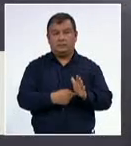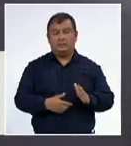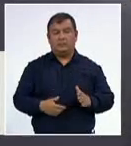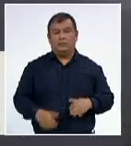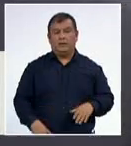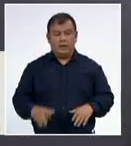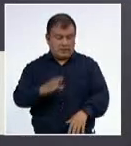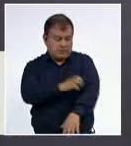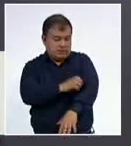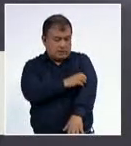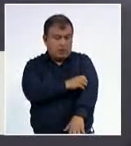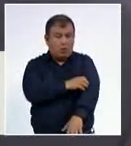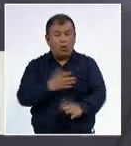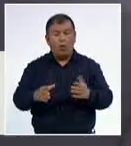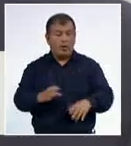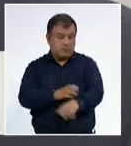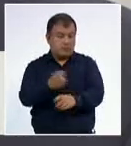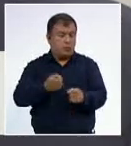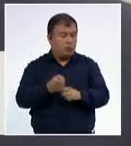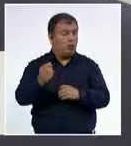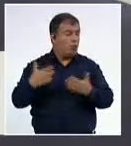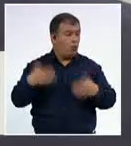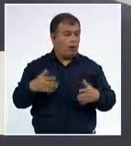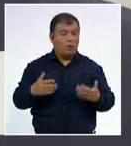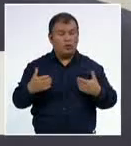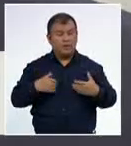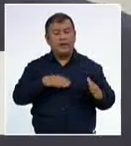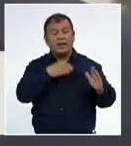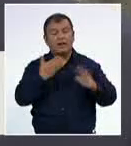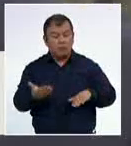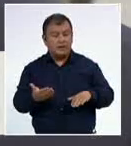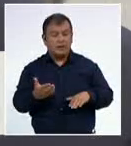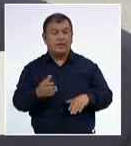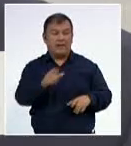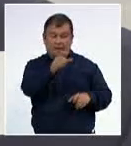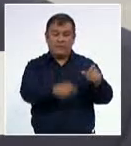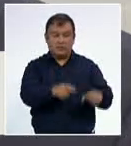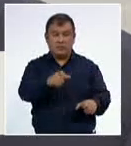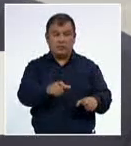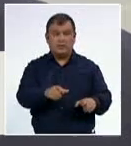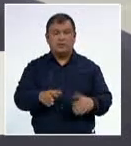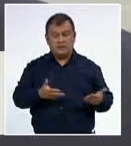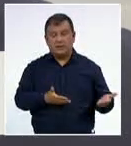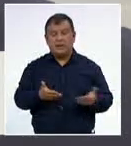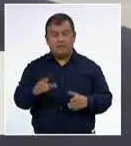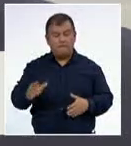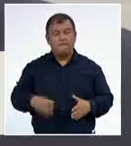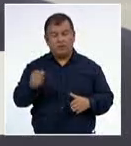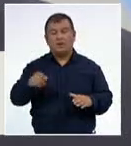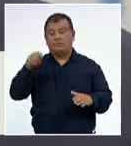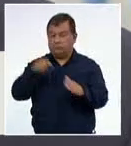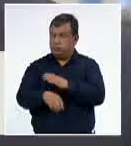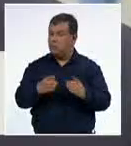las heridas o las lesiones son graves o genera la muerte de la víctima, debe ser sacrificado de